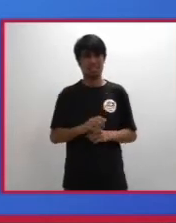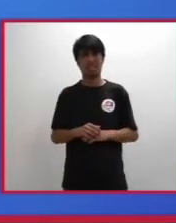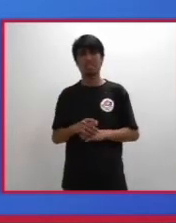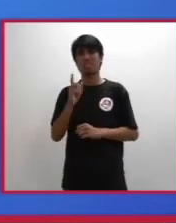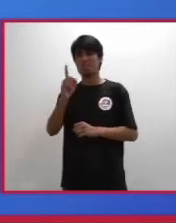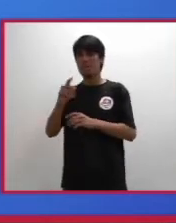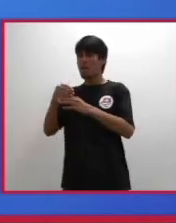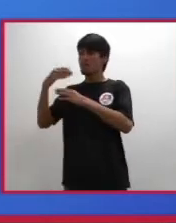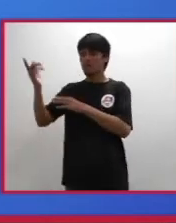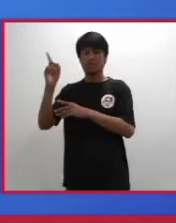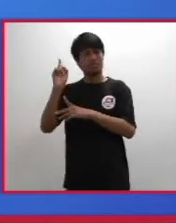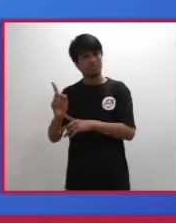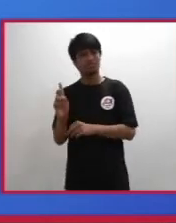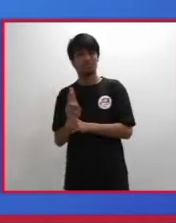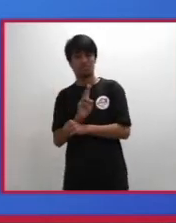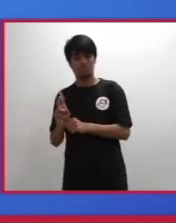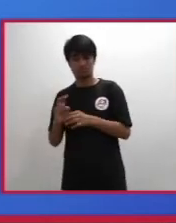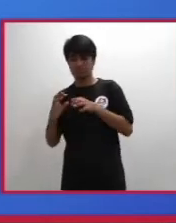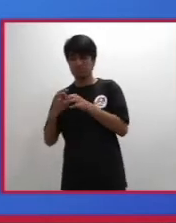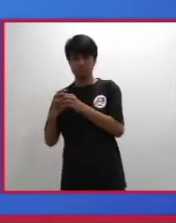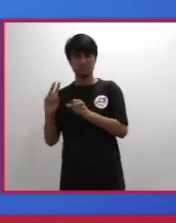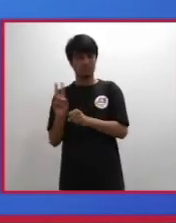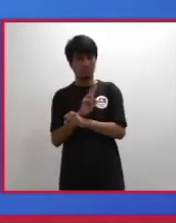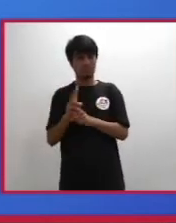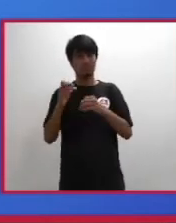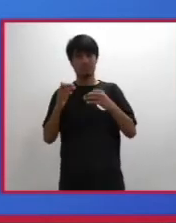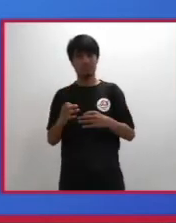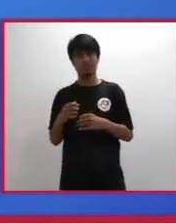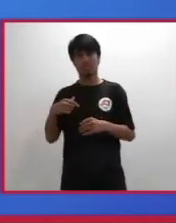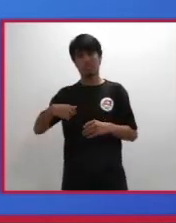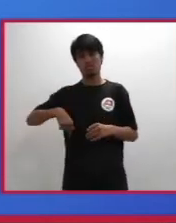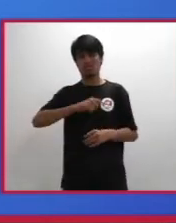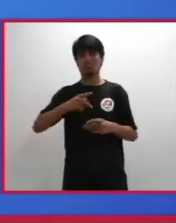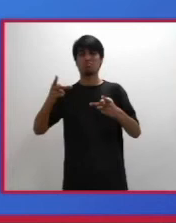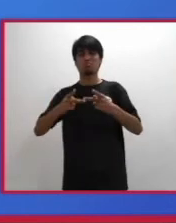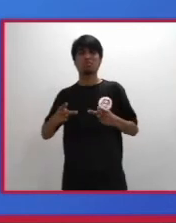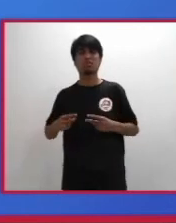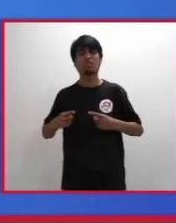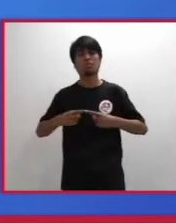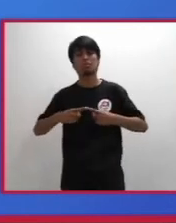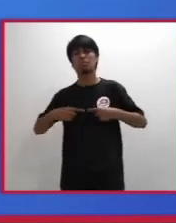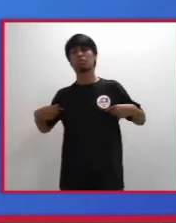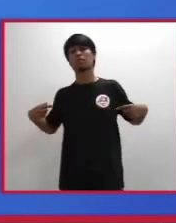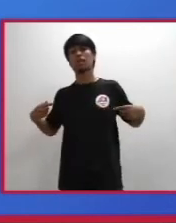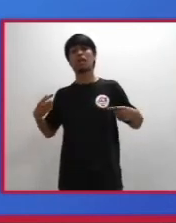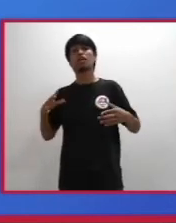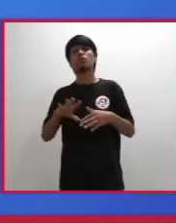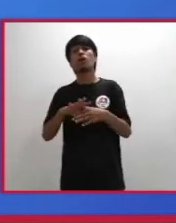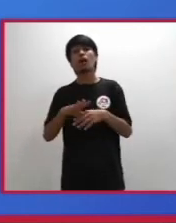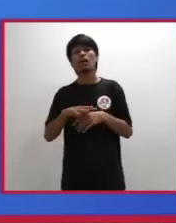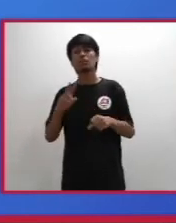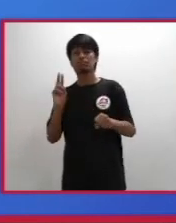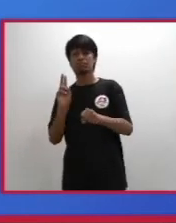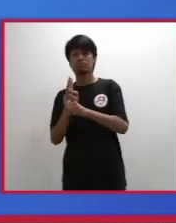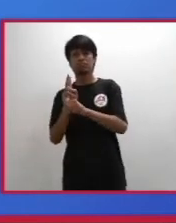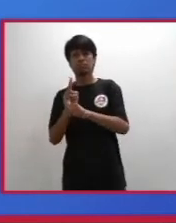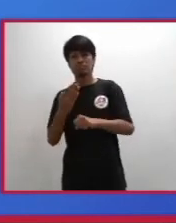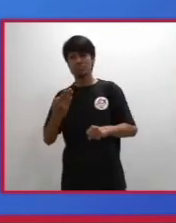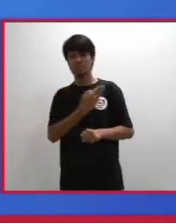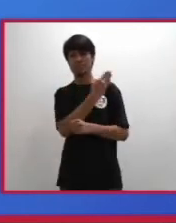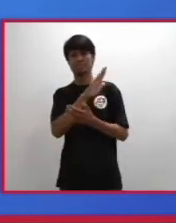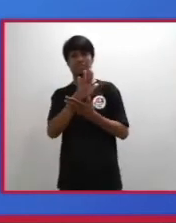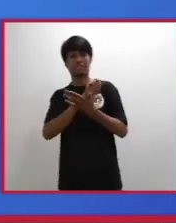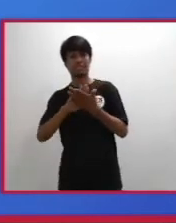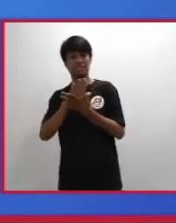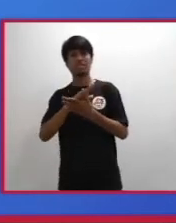terceras personas que estén relacionadas con nuestro proyecto. Esa es nuestra meta, evitar, prevenir y